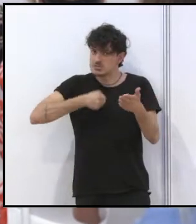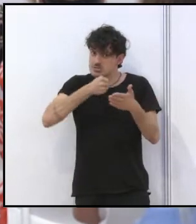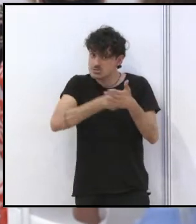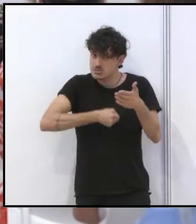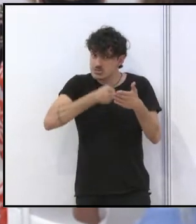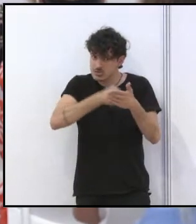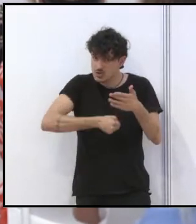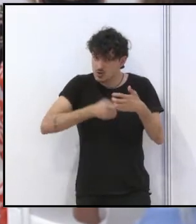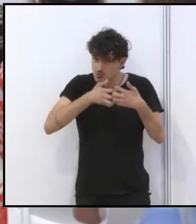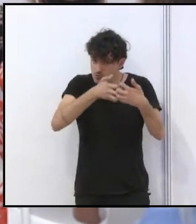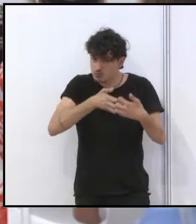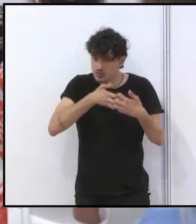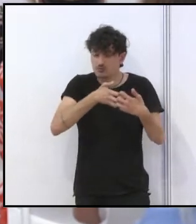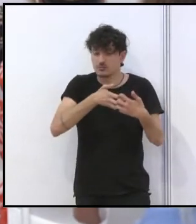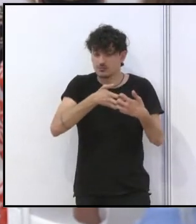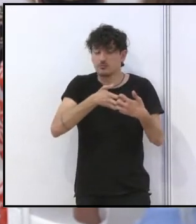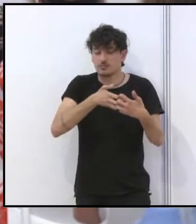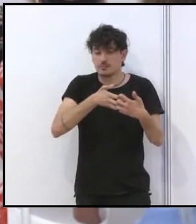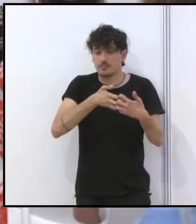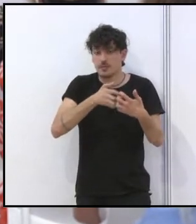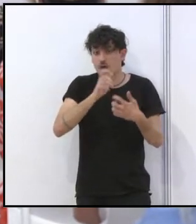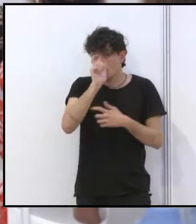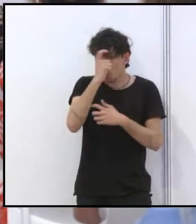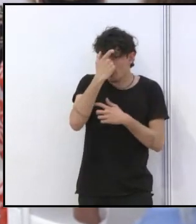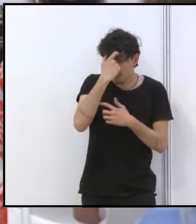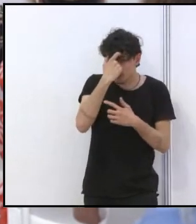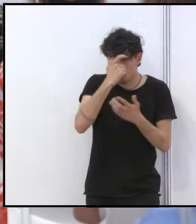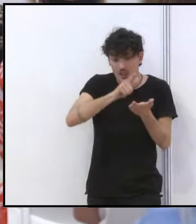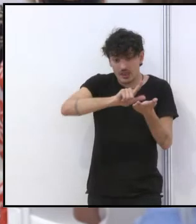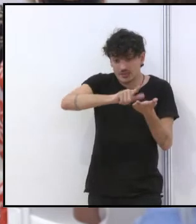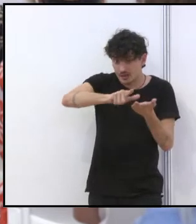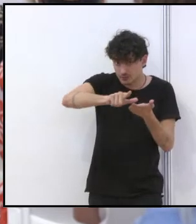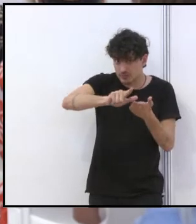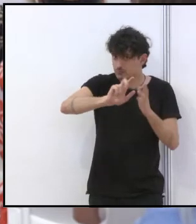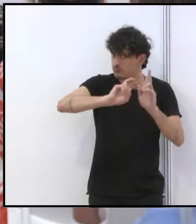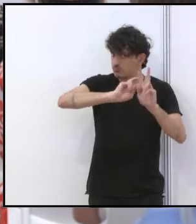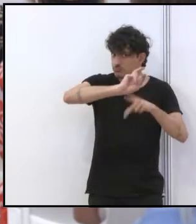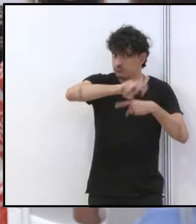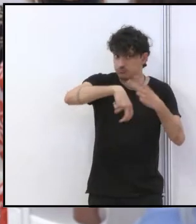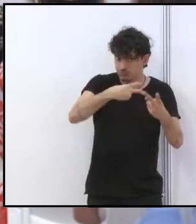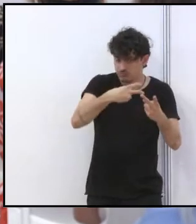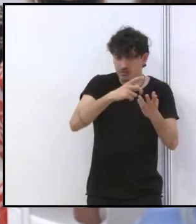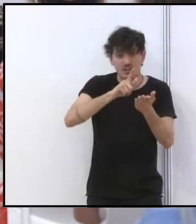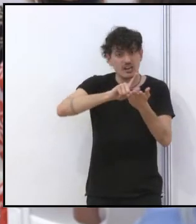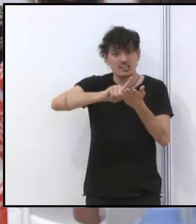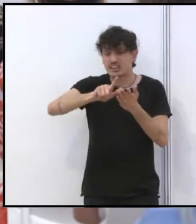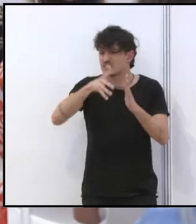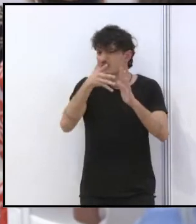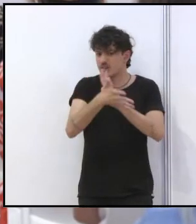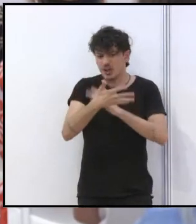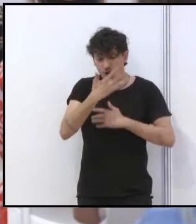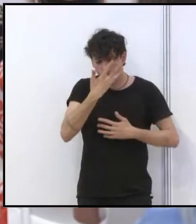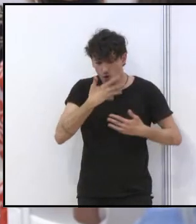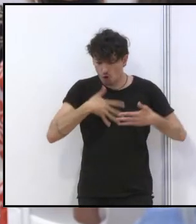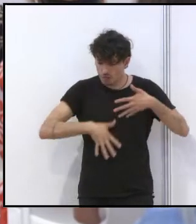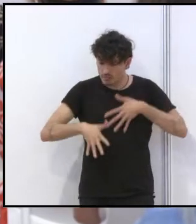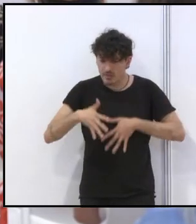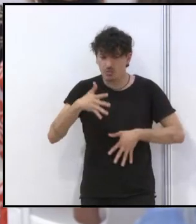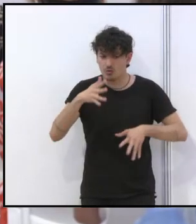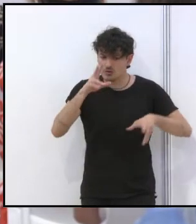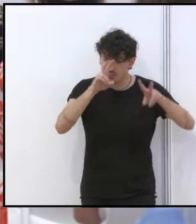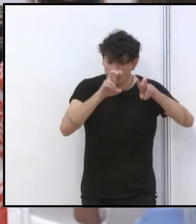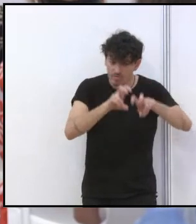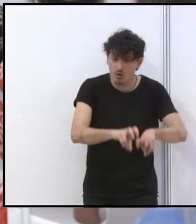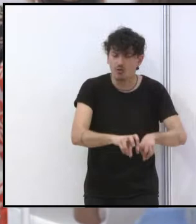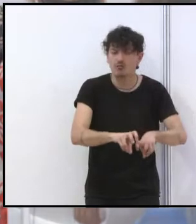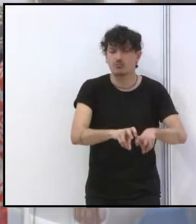mí redefine el concepto de literatura. La literatura para mí es exploración, es conocimiento. Y luego quería